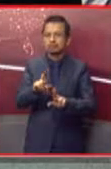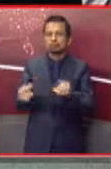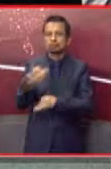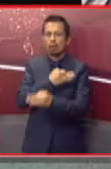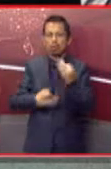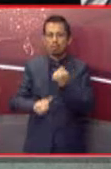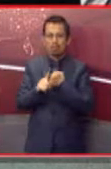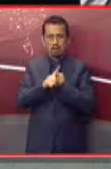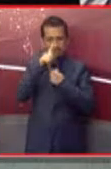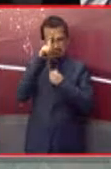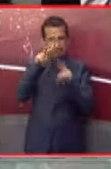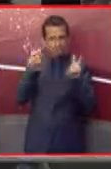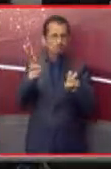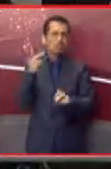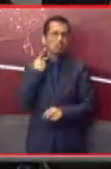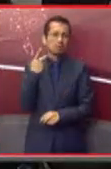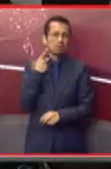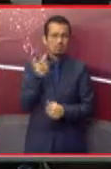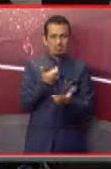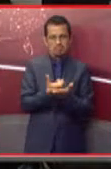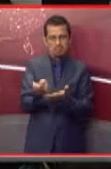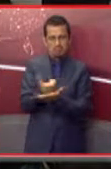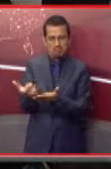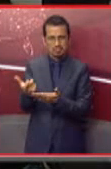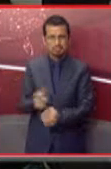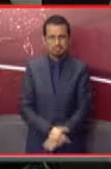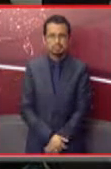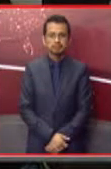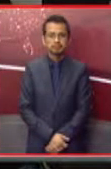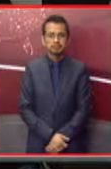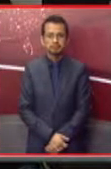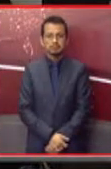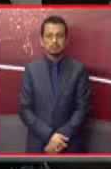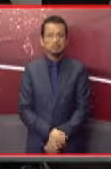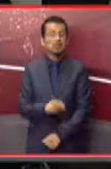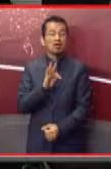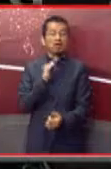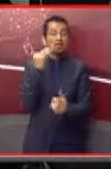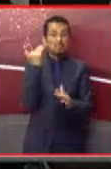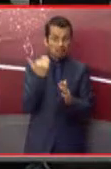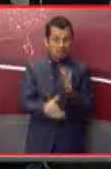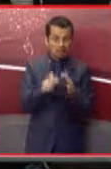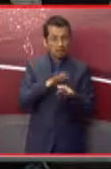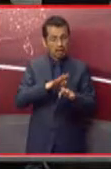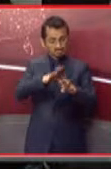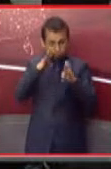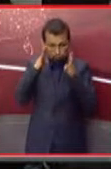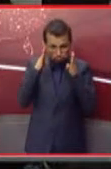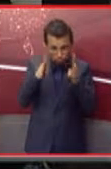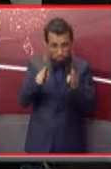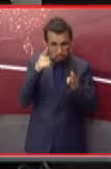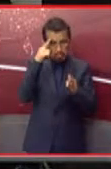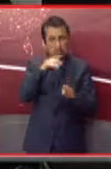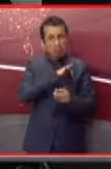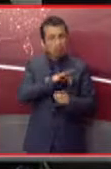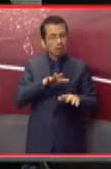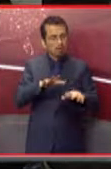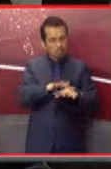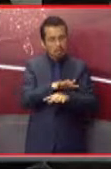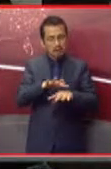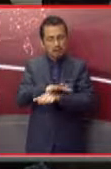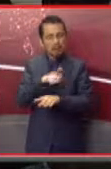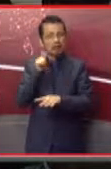salarial. Que si no existe la vocación democrática para cambiar la